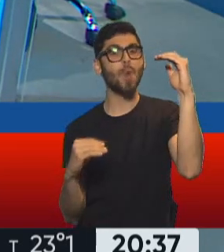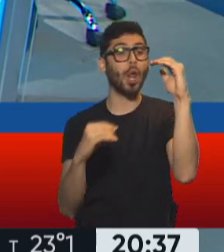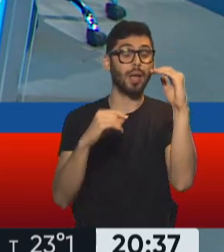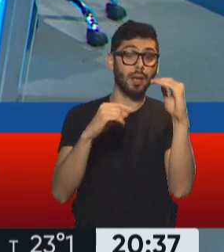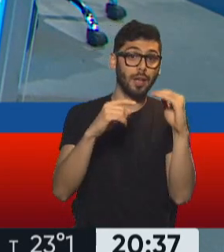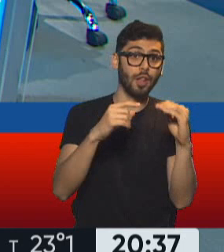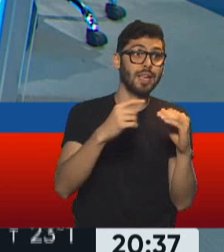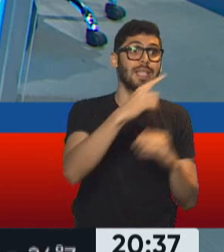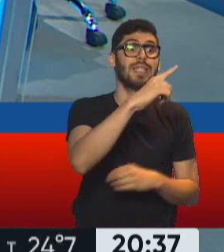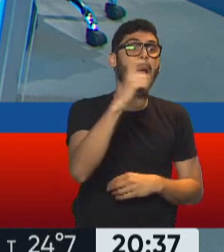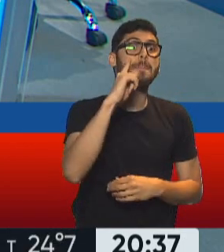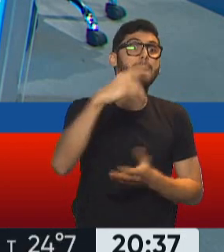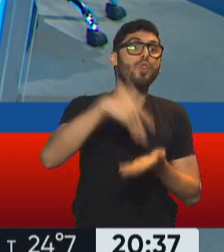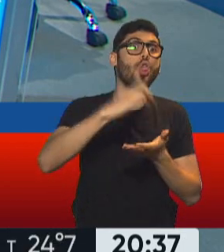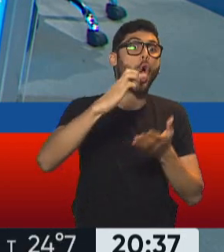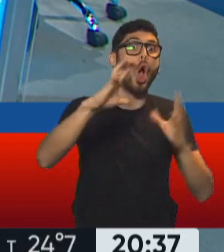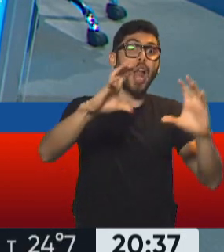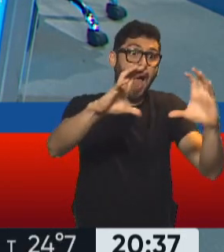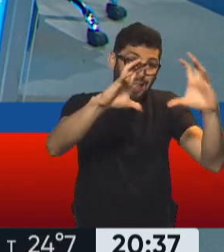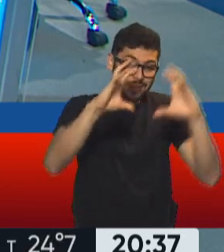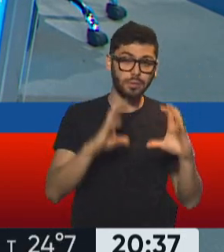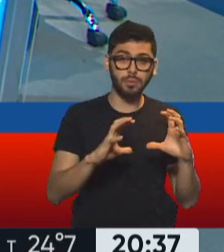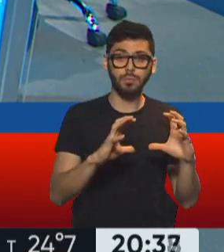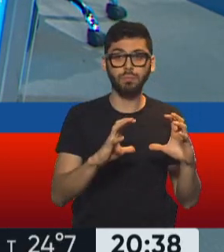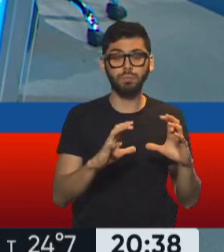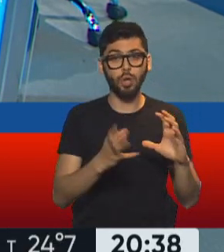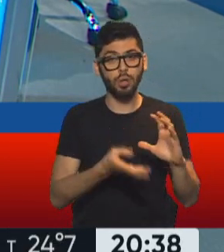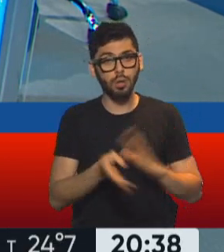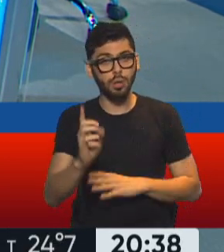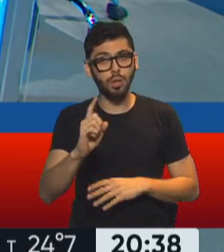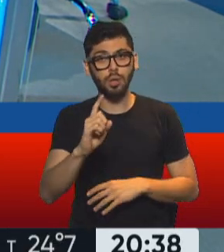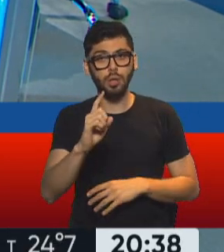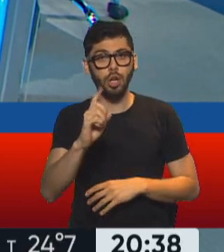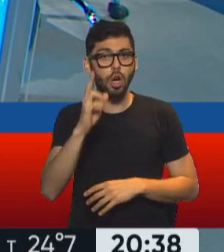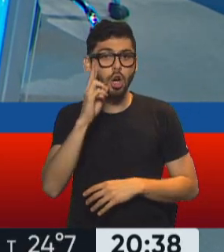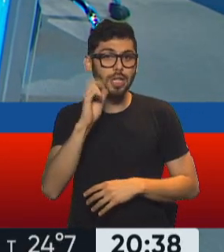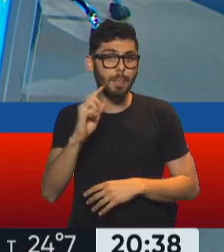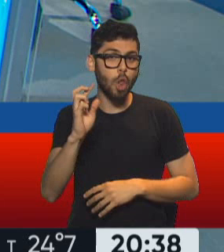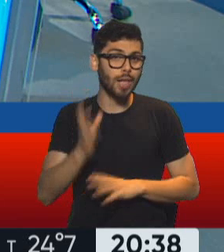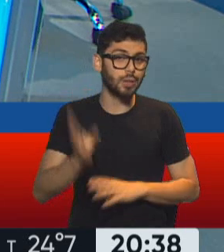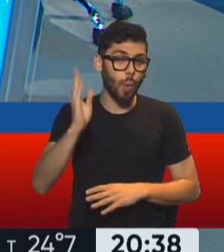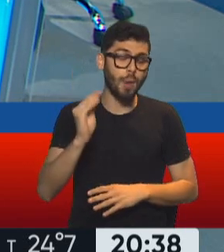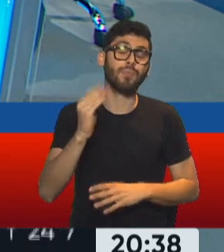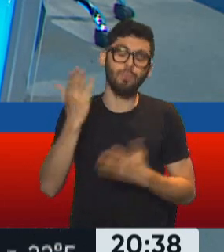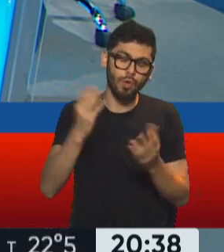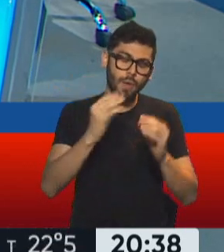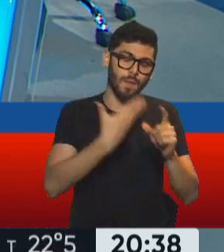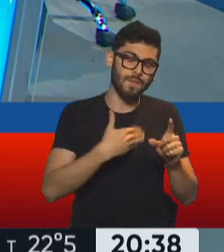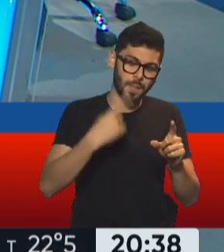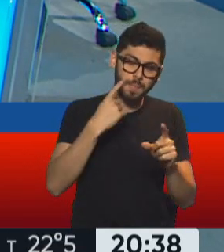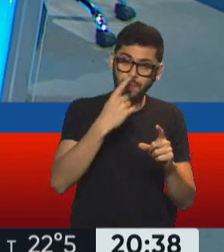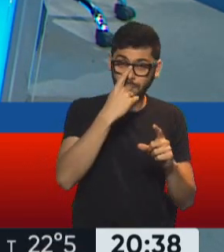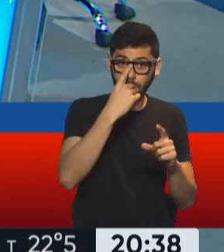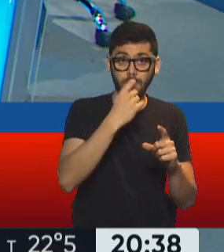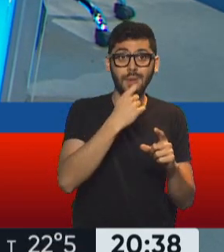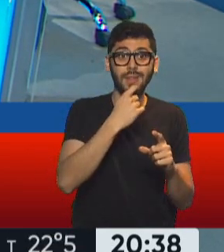millones de dólares frescos y se van 86.000 millones de dólares fuera del país, porque si no, y vamos al tema del fondo, si no,